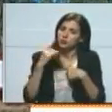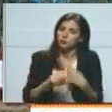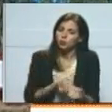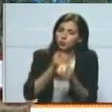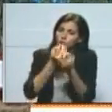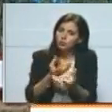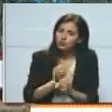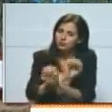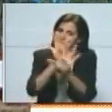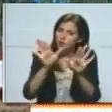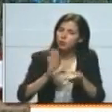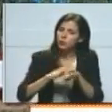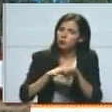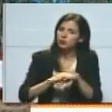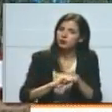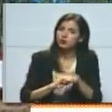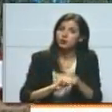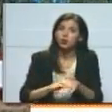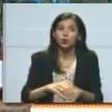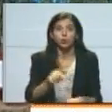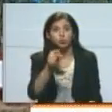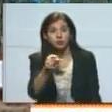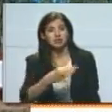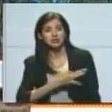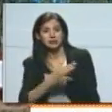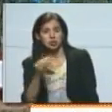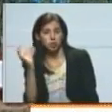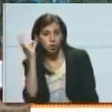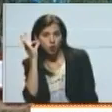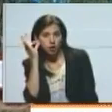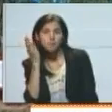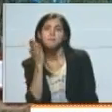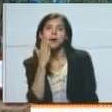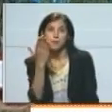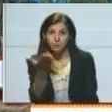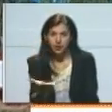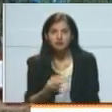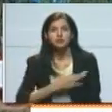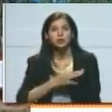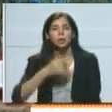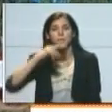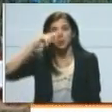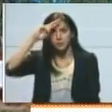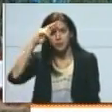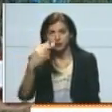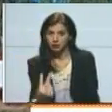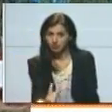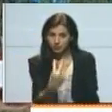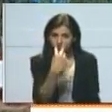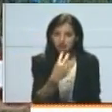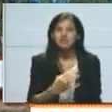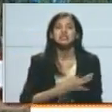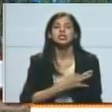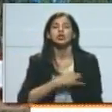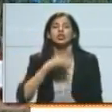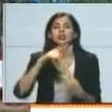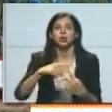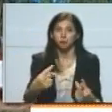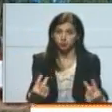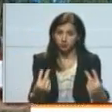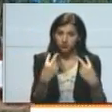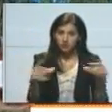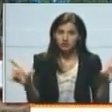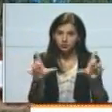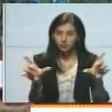crudamente, porque el mensaje es para usted, señora madre, señor padre, señor tío. Porque hay denuncias, Iris